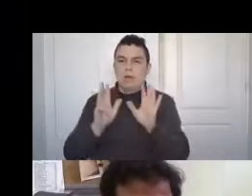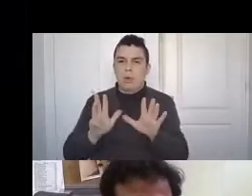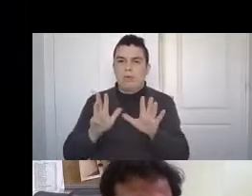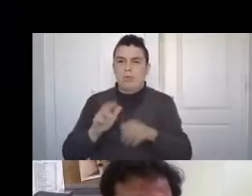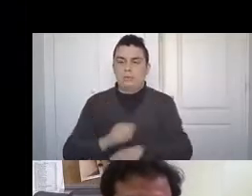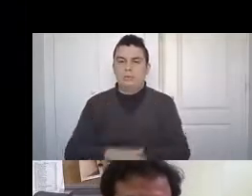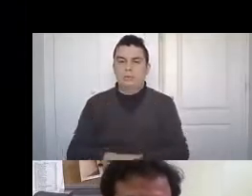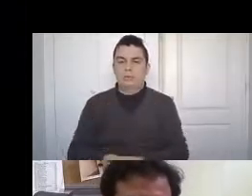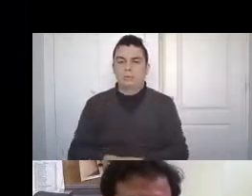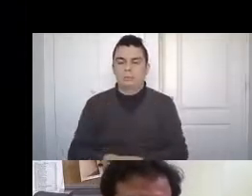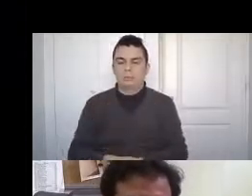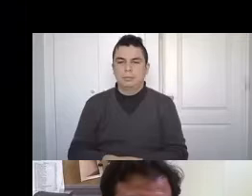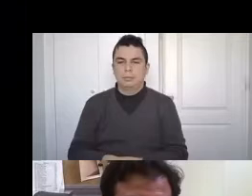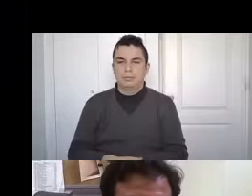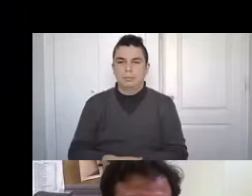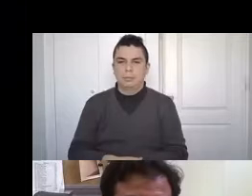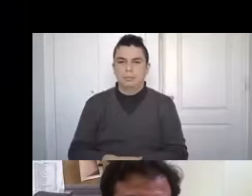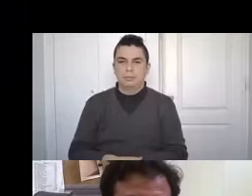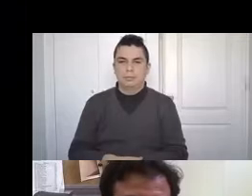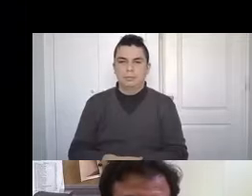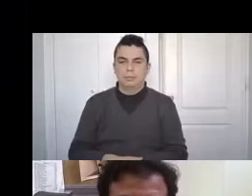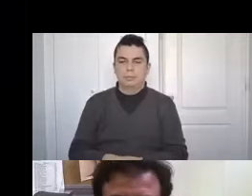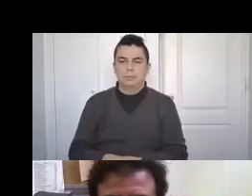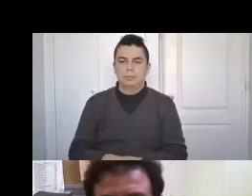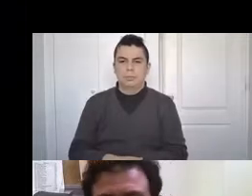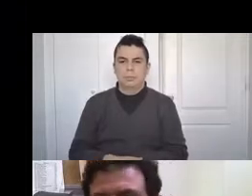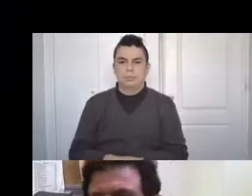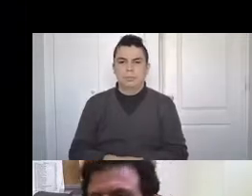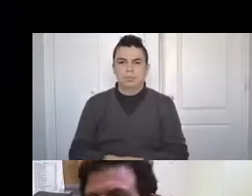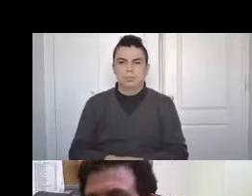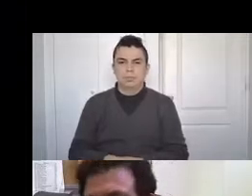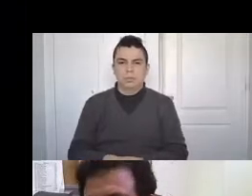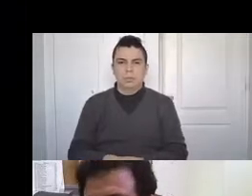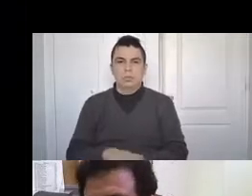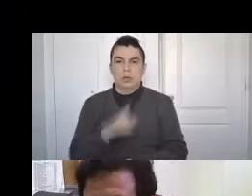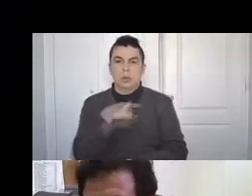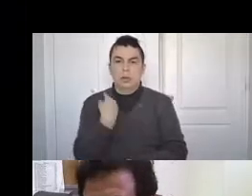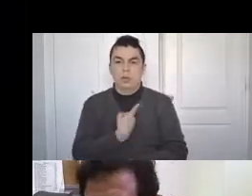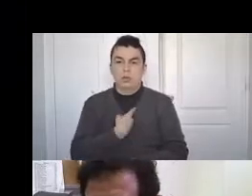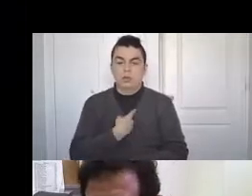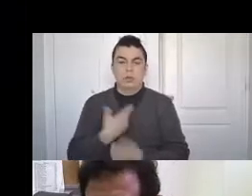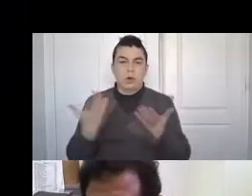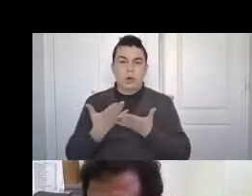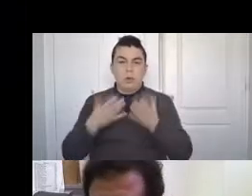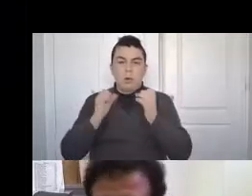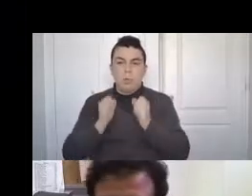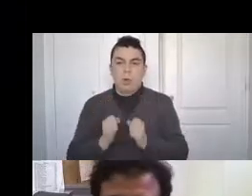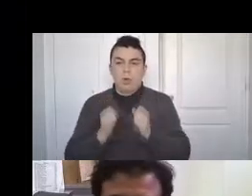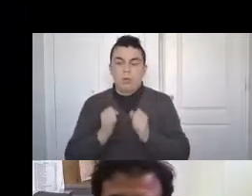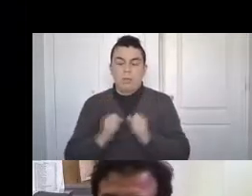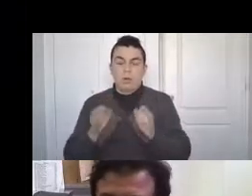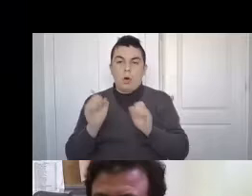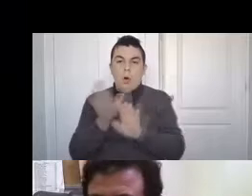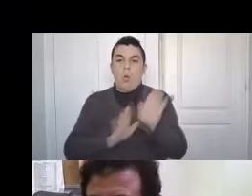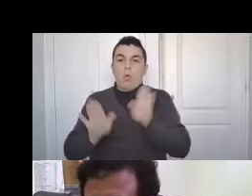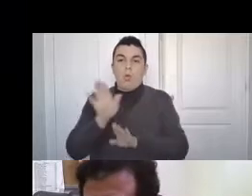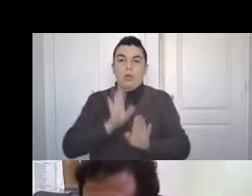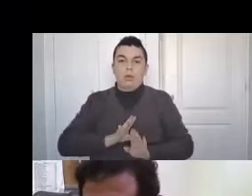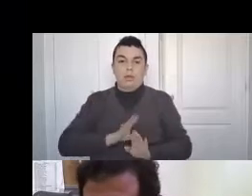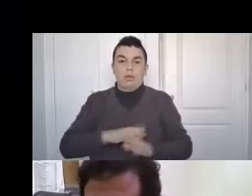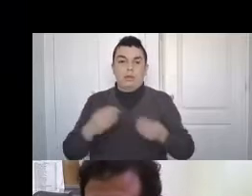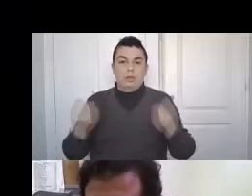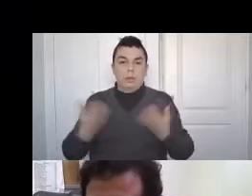Diciendo eso, ¿cierto?, me gustaría que habláramos de cómo prevenir esto, ¿ya? Y la mejor prevención es la